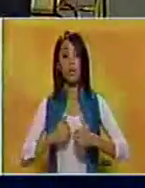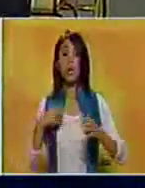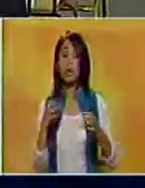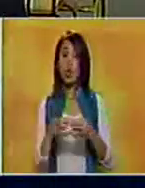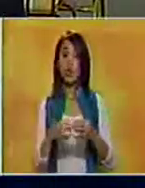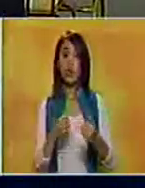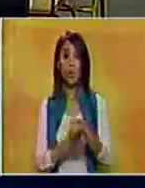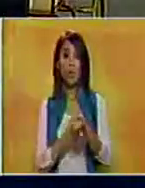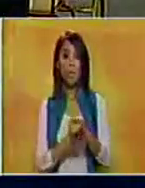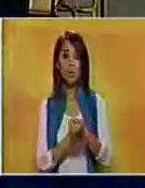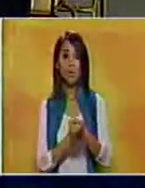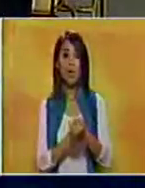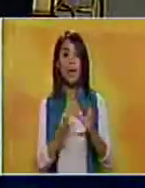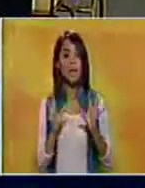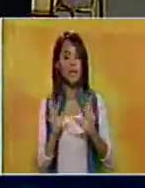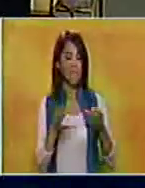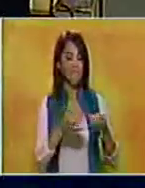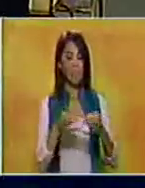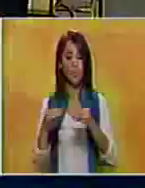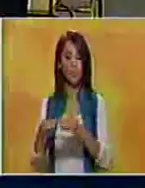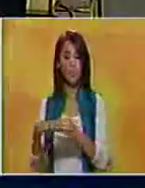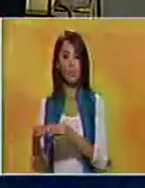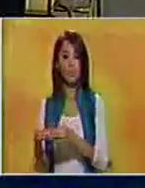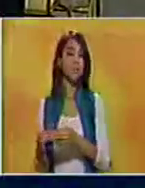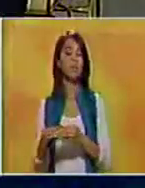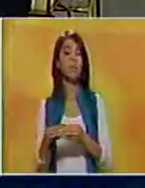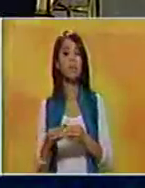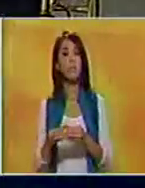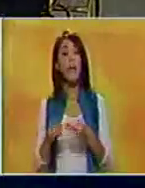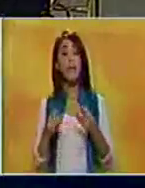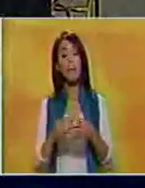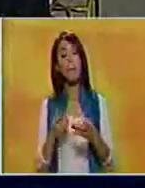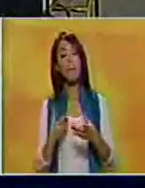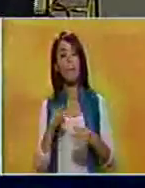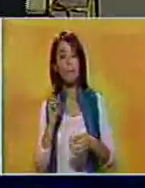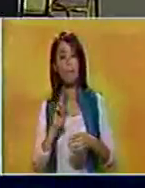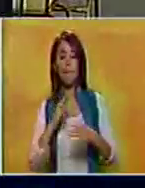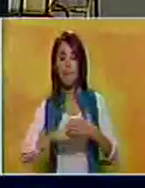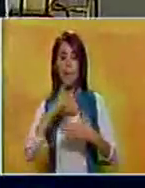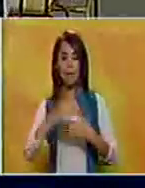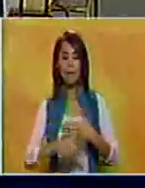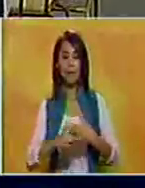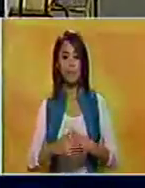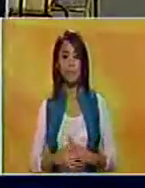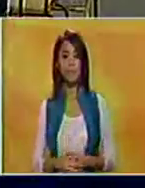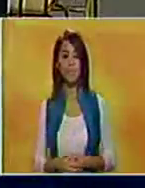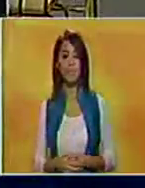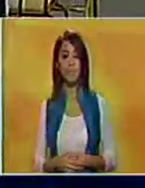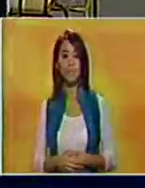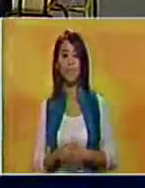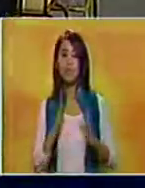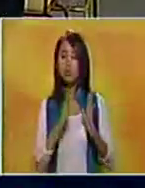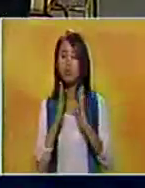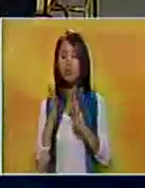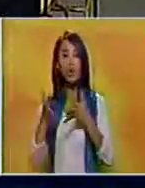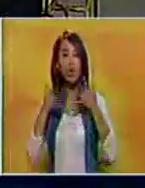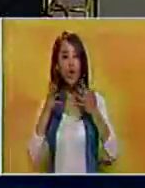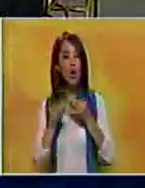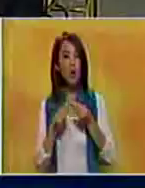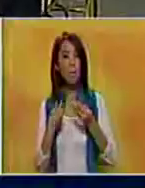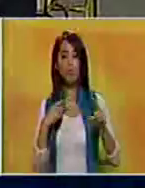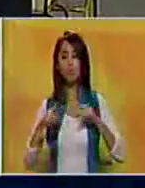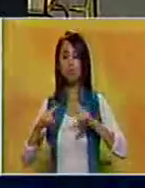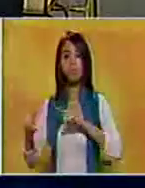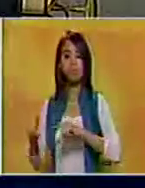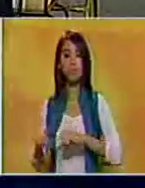apoyan y de manera separada con los mandos del Plan República a los efectos de coordinar los elementos logísticos que competen